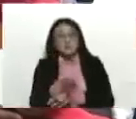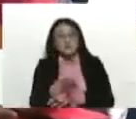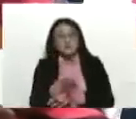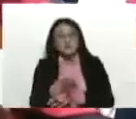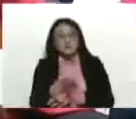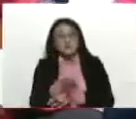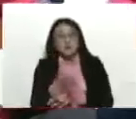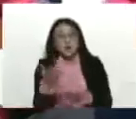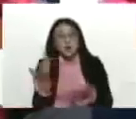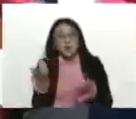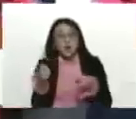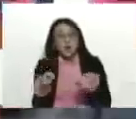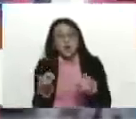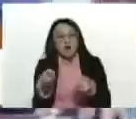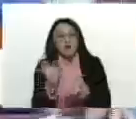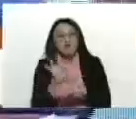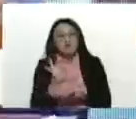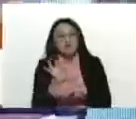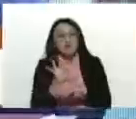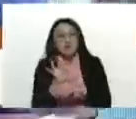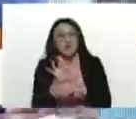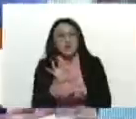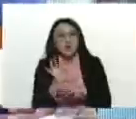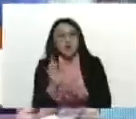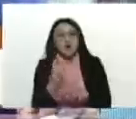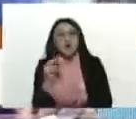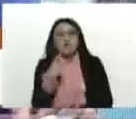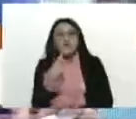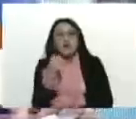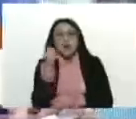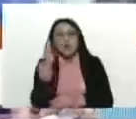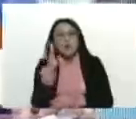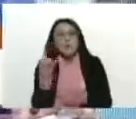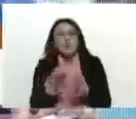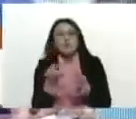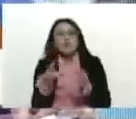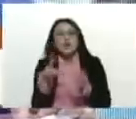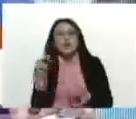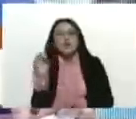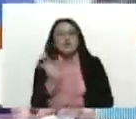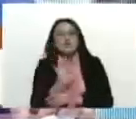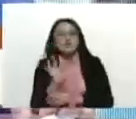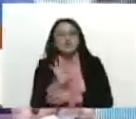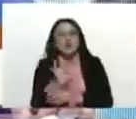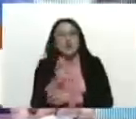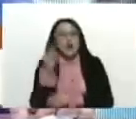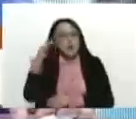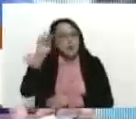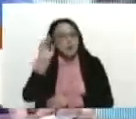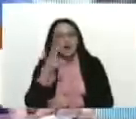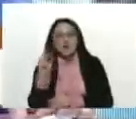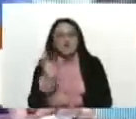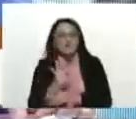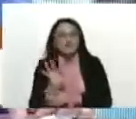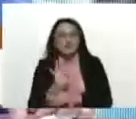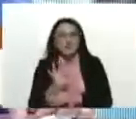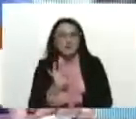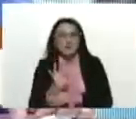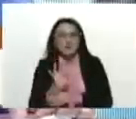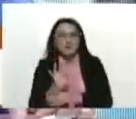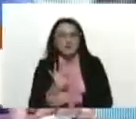y bloqueo eso ha funcionado no le dijeron Obama donde no ha funcionado en Cuba no ha funcionado no ha